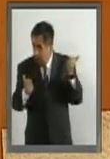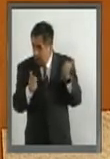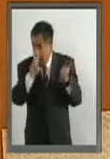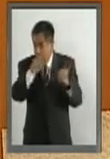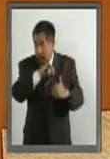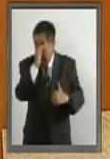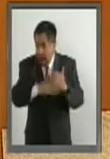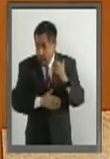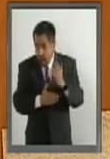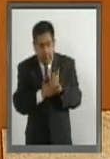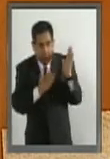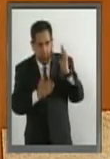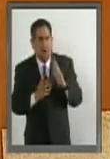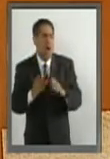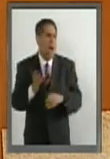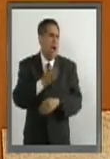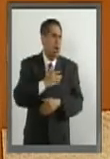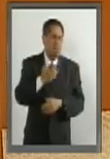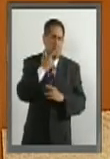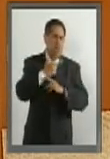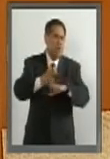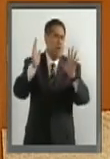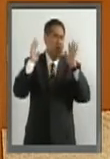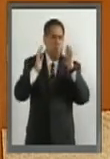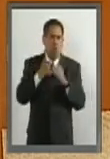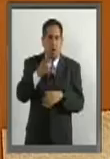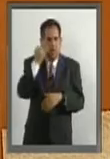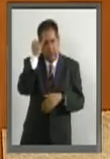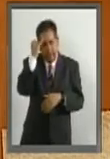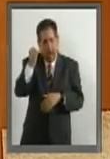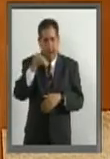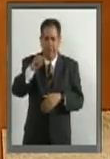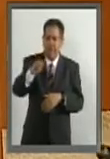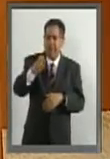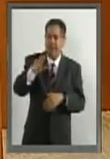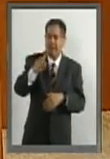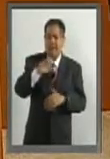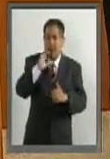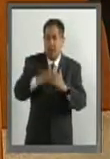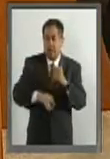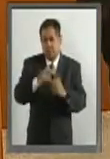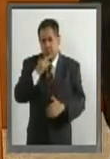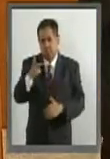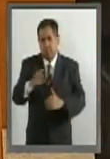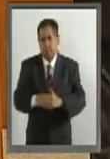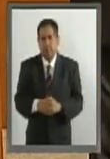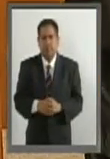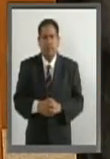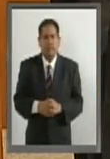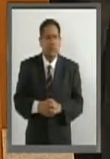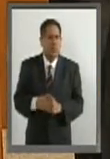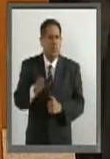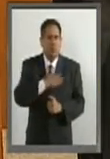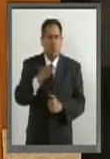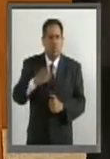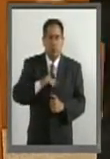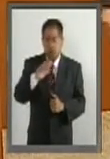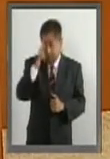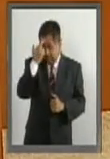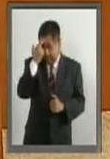terminal la iniciativa Mérida. Qué bueno. Recuerdo